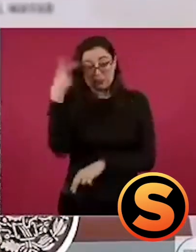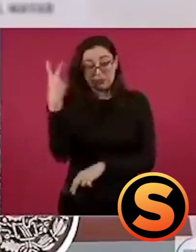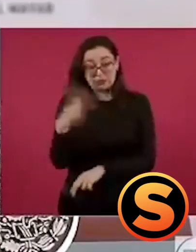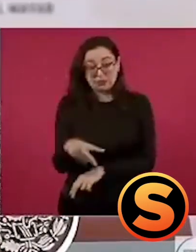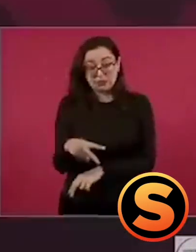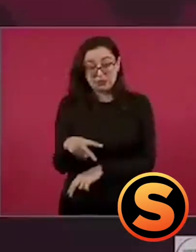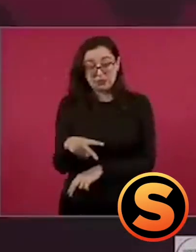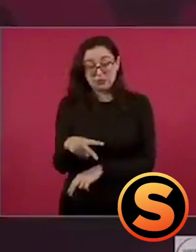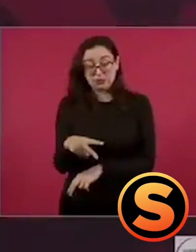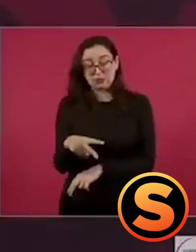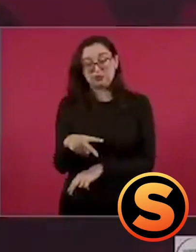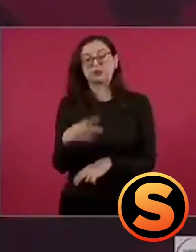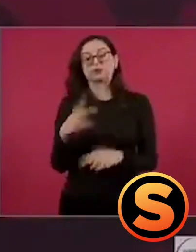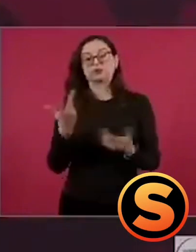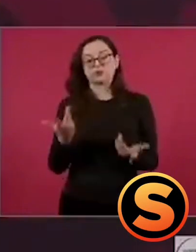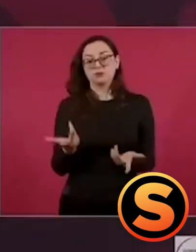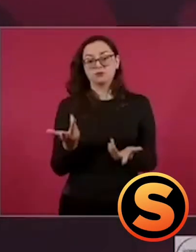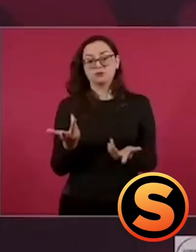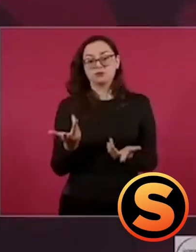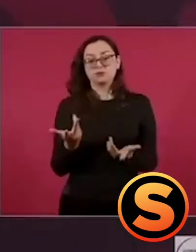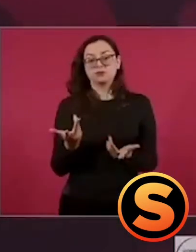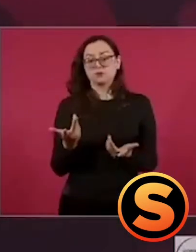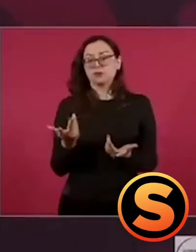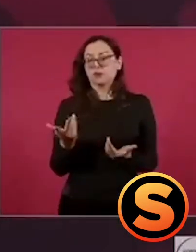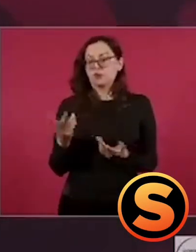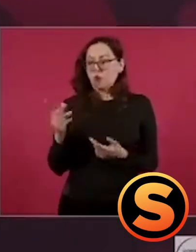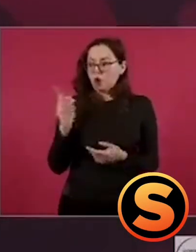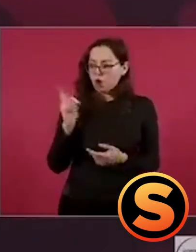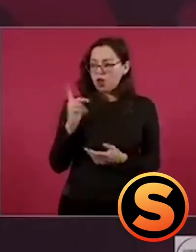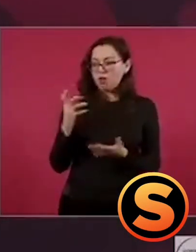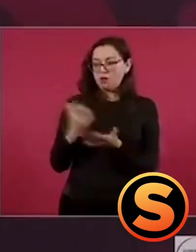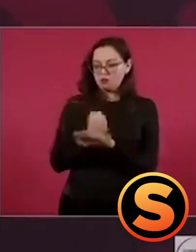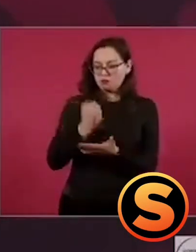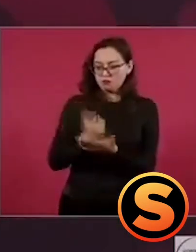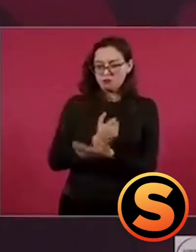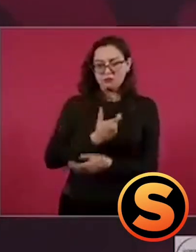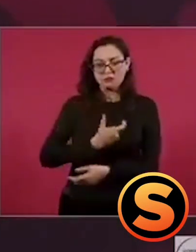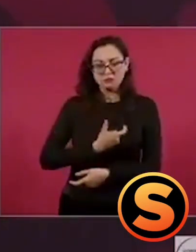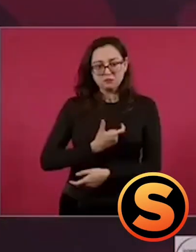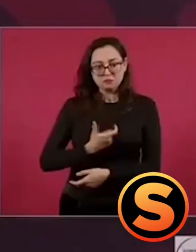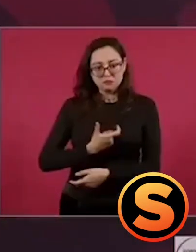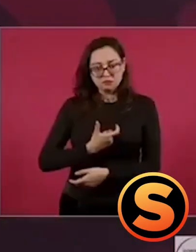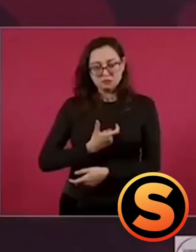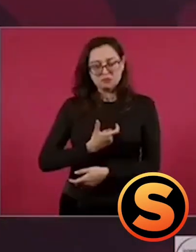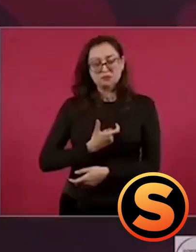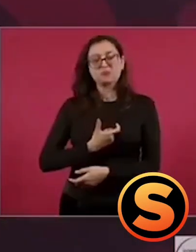país el que se obtengan medallas.